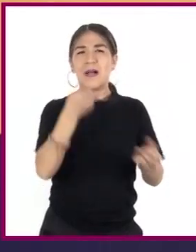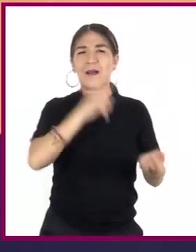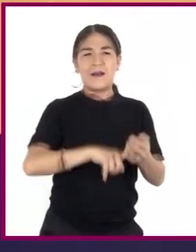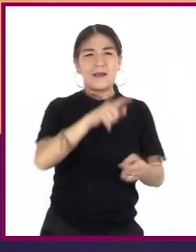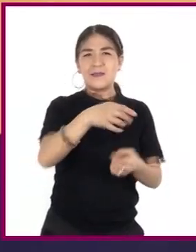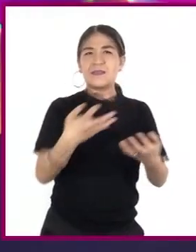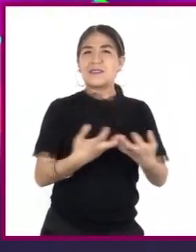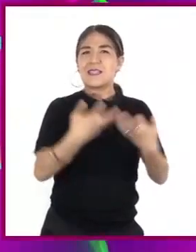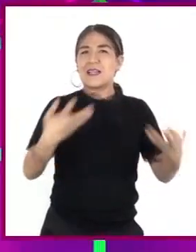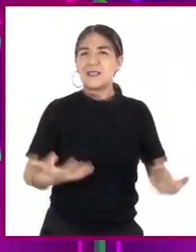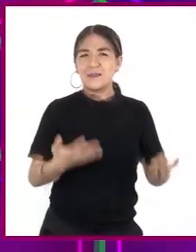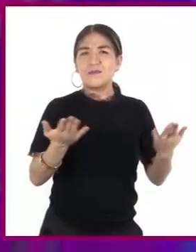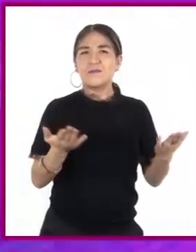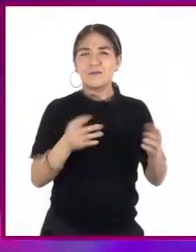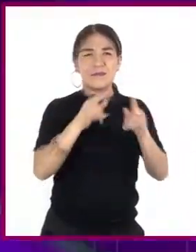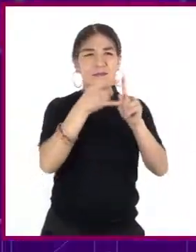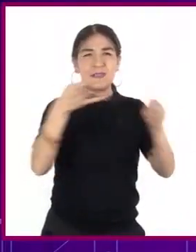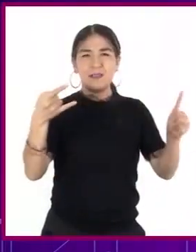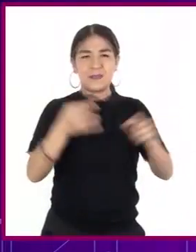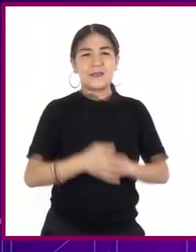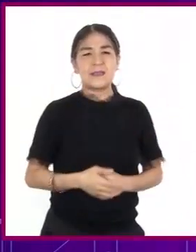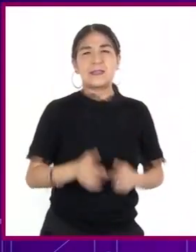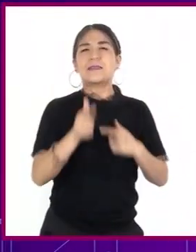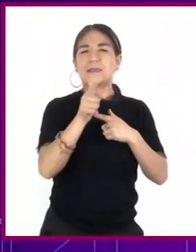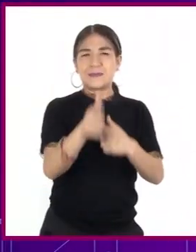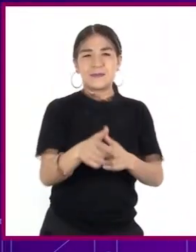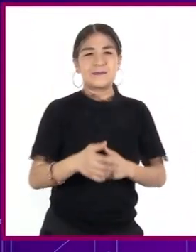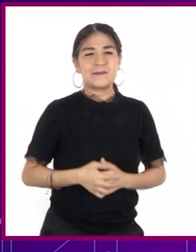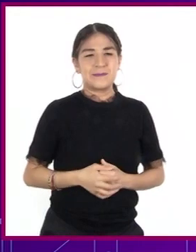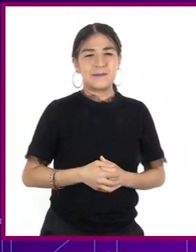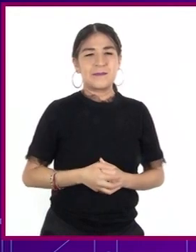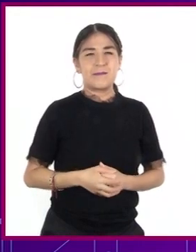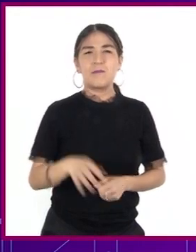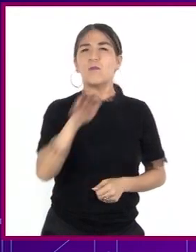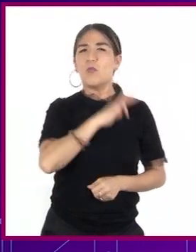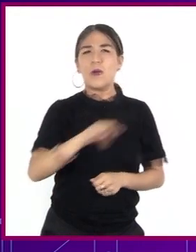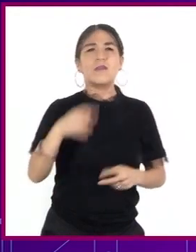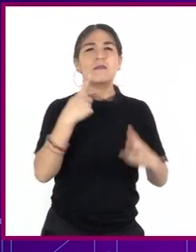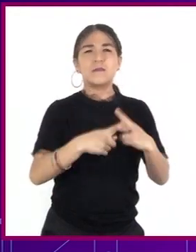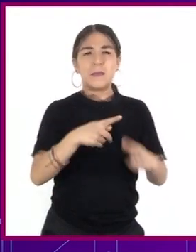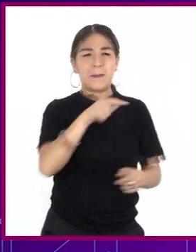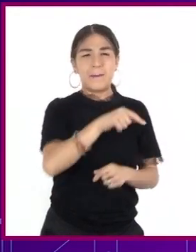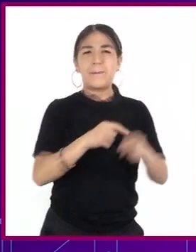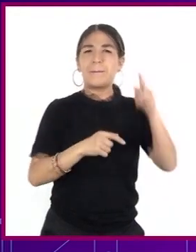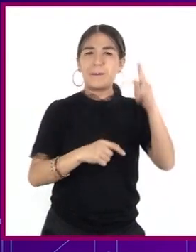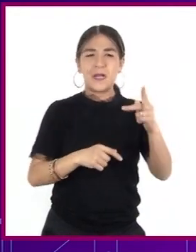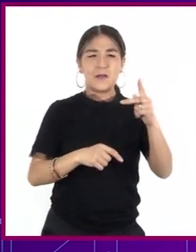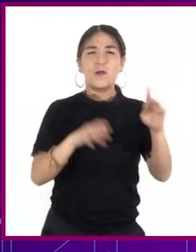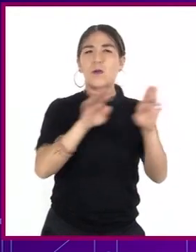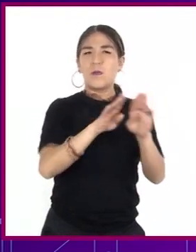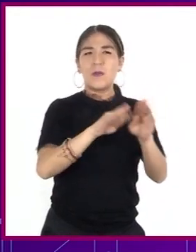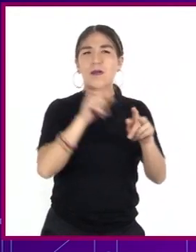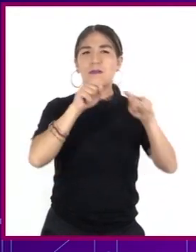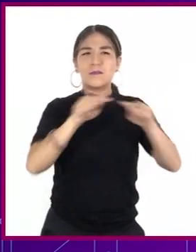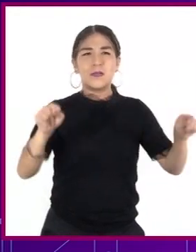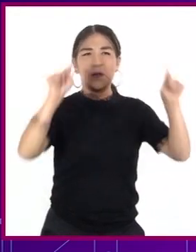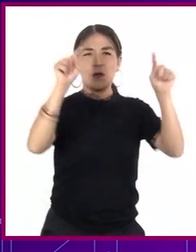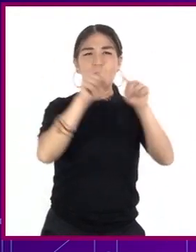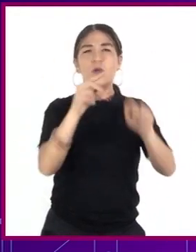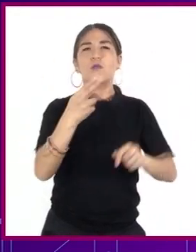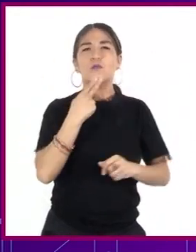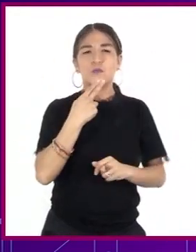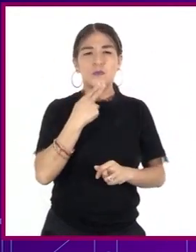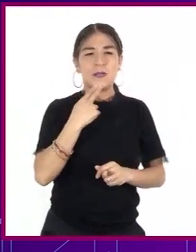terreno rectangular? Continuemos. Podemos calcular el perímetro del terreno rectangular usando la